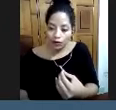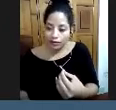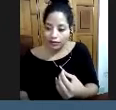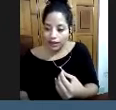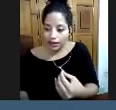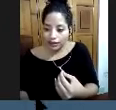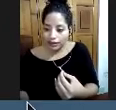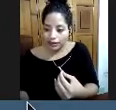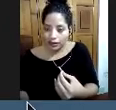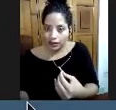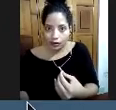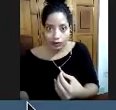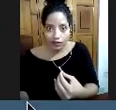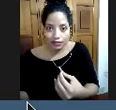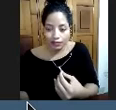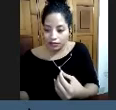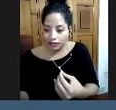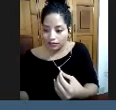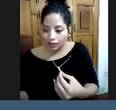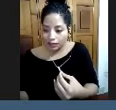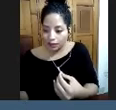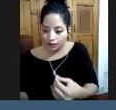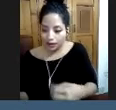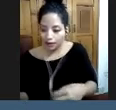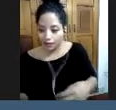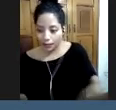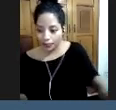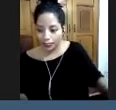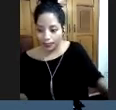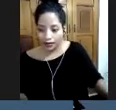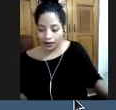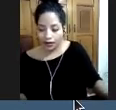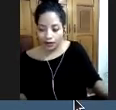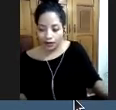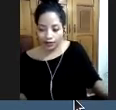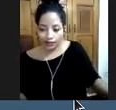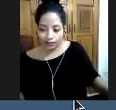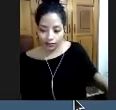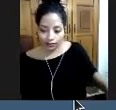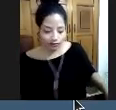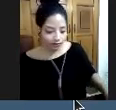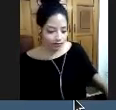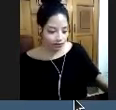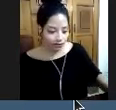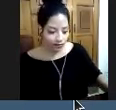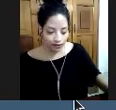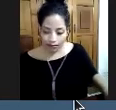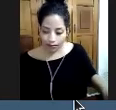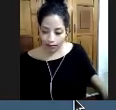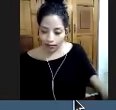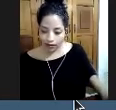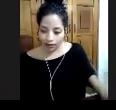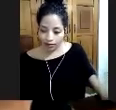Podemos comenzar con Santos, si es posible. Hola, Santos.